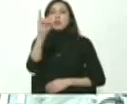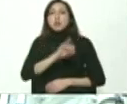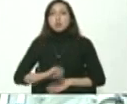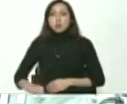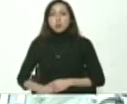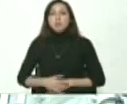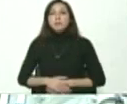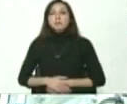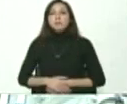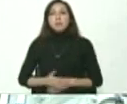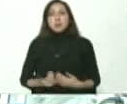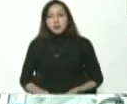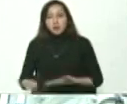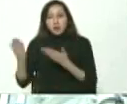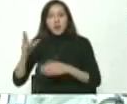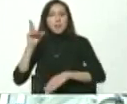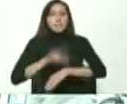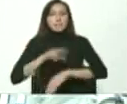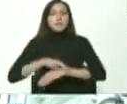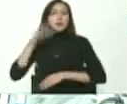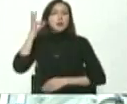usted a la doctora Omaira Prieto.